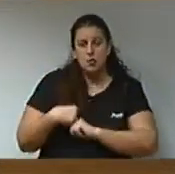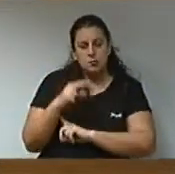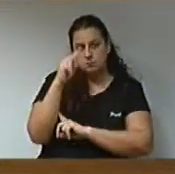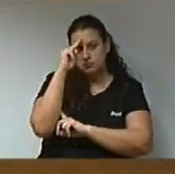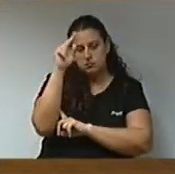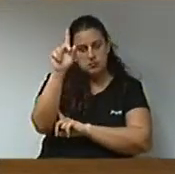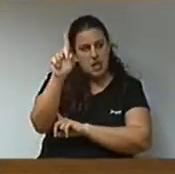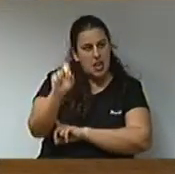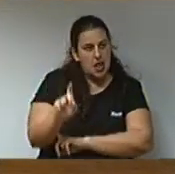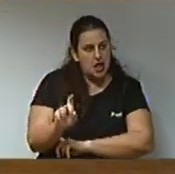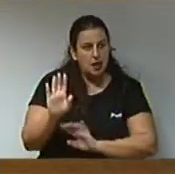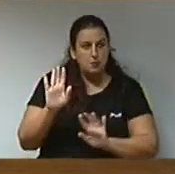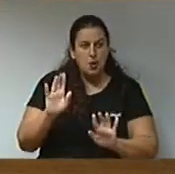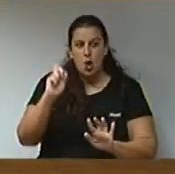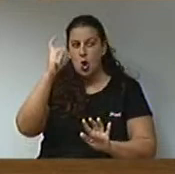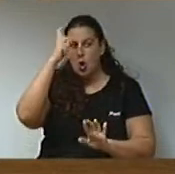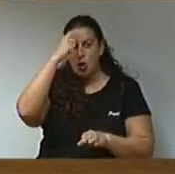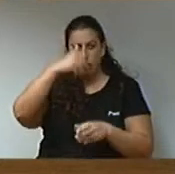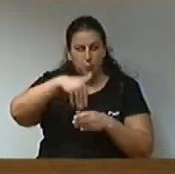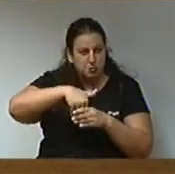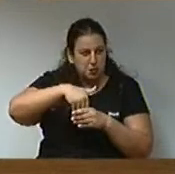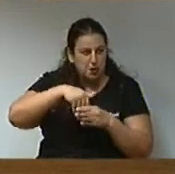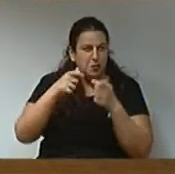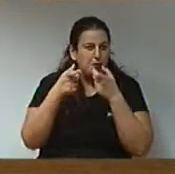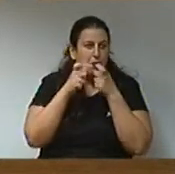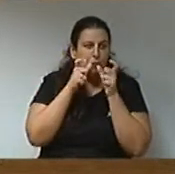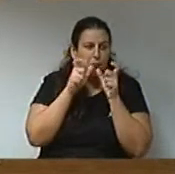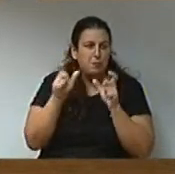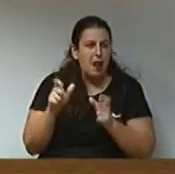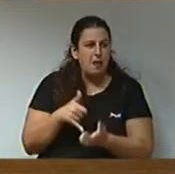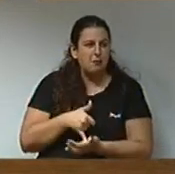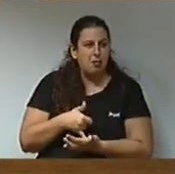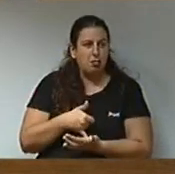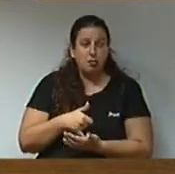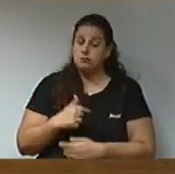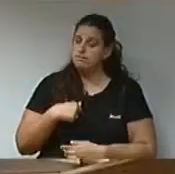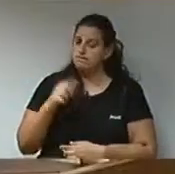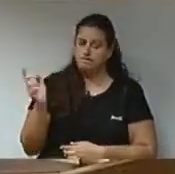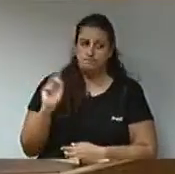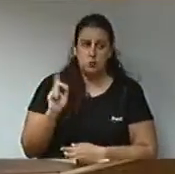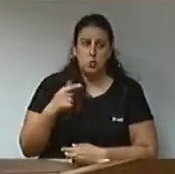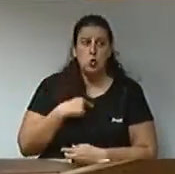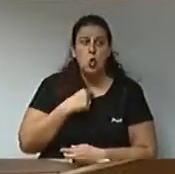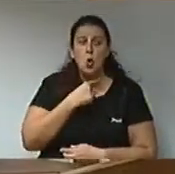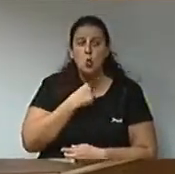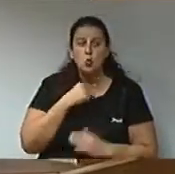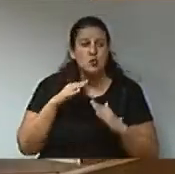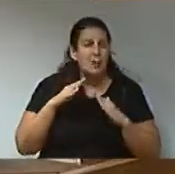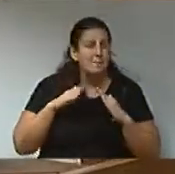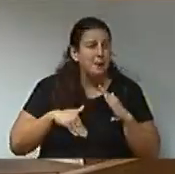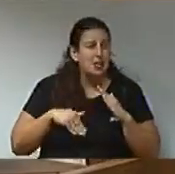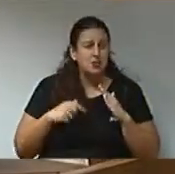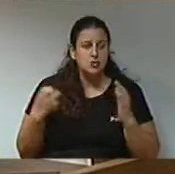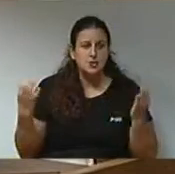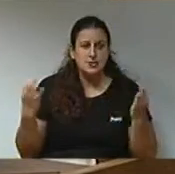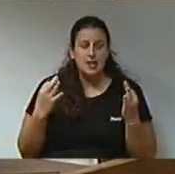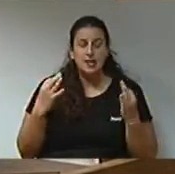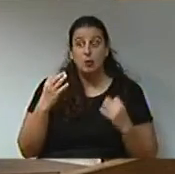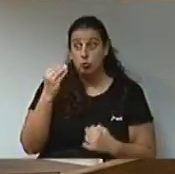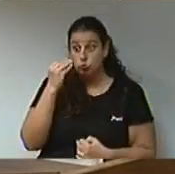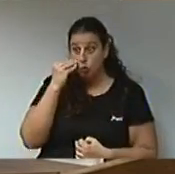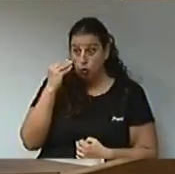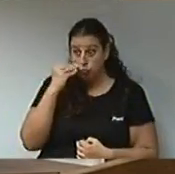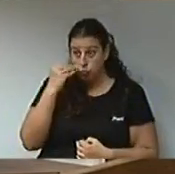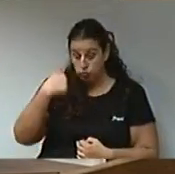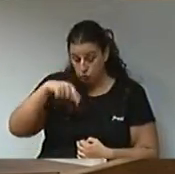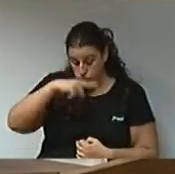Pero tampoco soy de conceptos etéreos, de palabras vagas. Y además le diré algo, que lo que menos me gusta de todo es que nos tomen por tontos